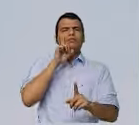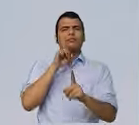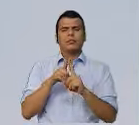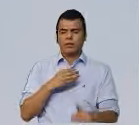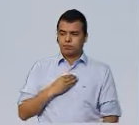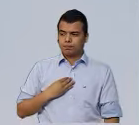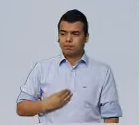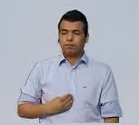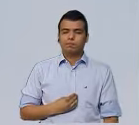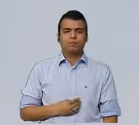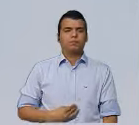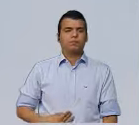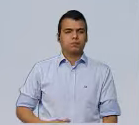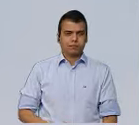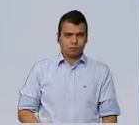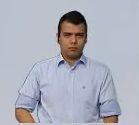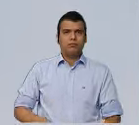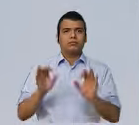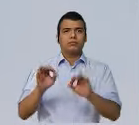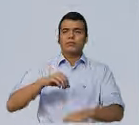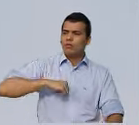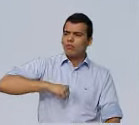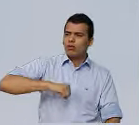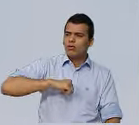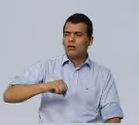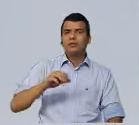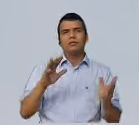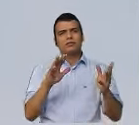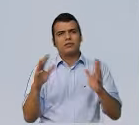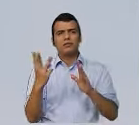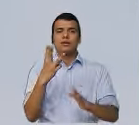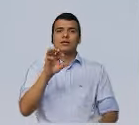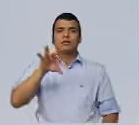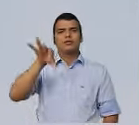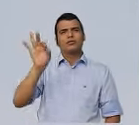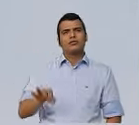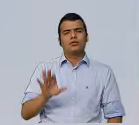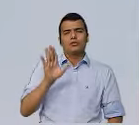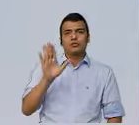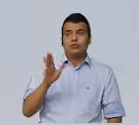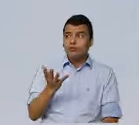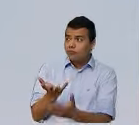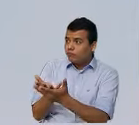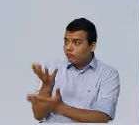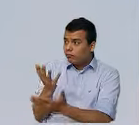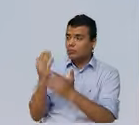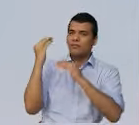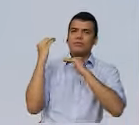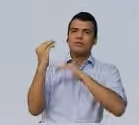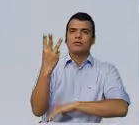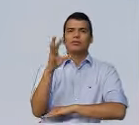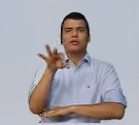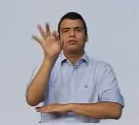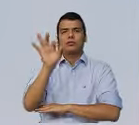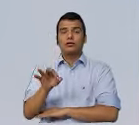Las proteínas, pues aproximadamente en un 30% es la recomendación dentro de la